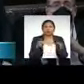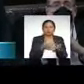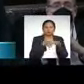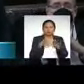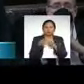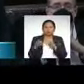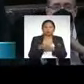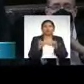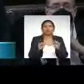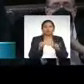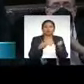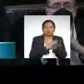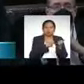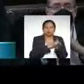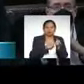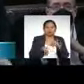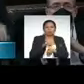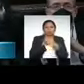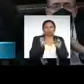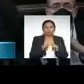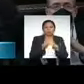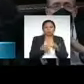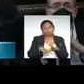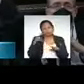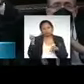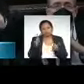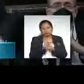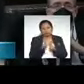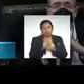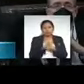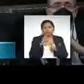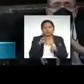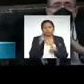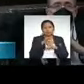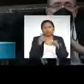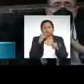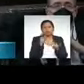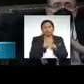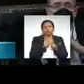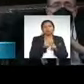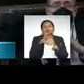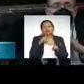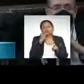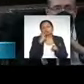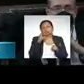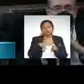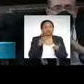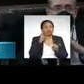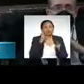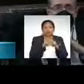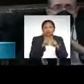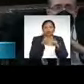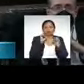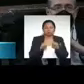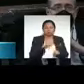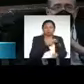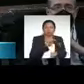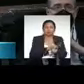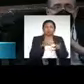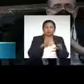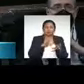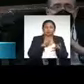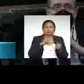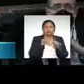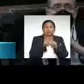bloques que apoyaron una enmienda para sacar a CACIF de la Junta Directiva del CHN, pues se nota el poder que siguen teniendo